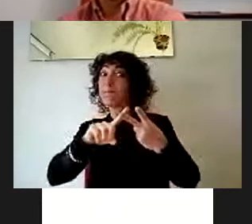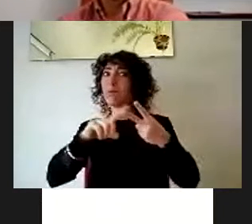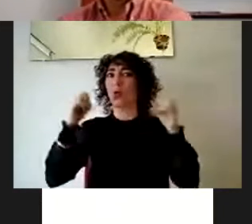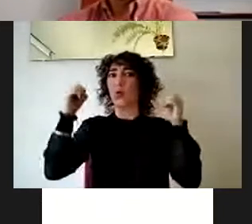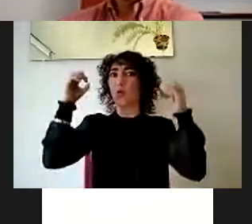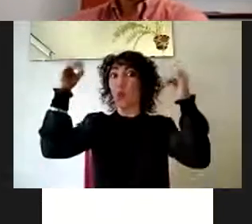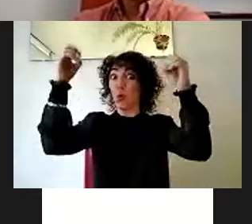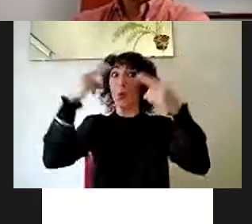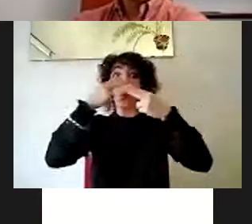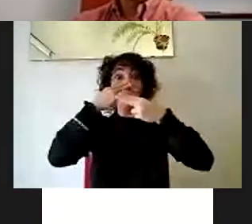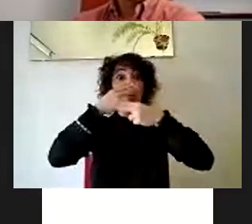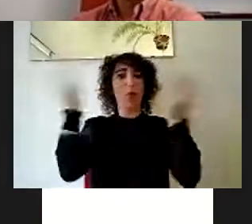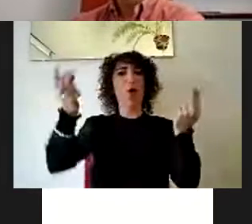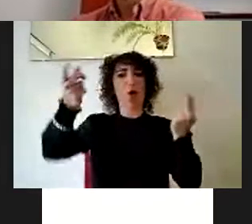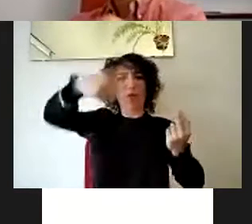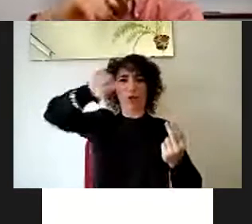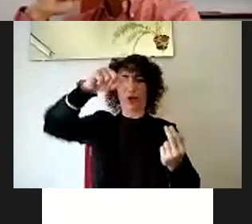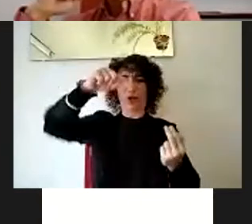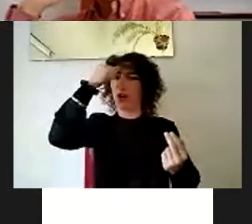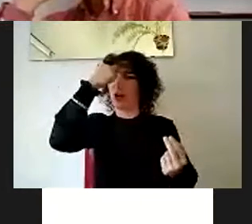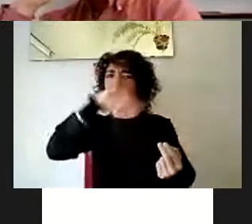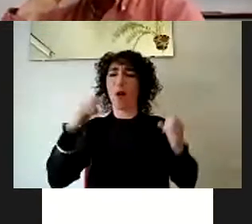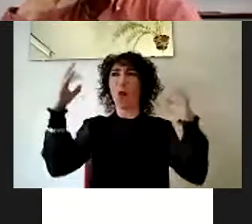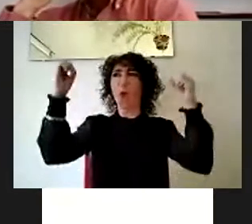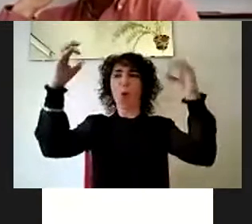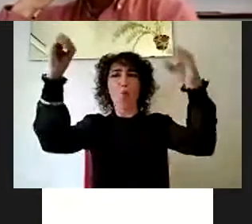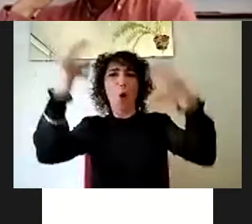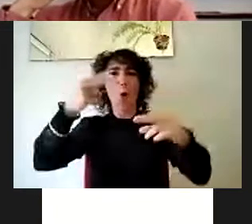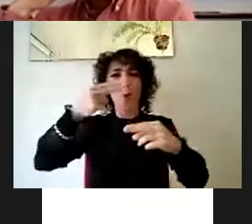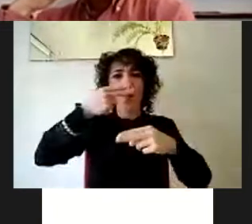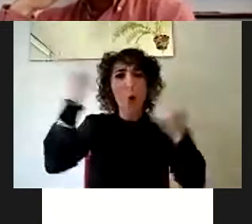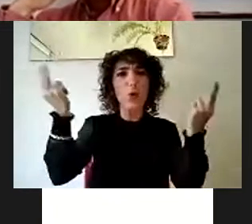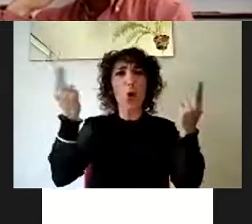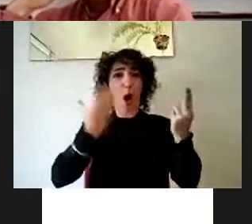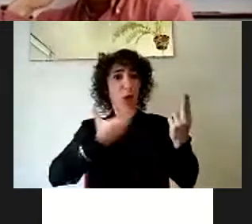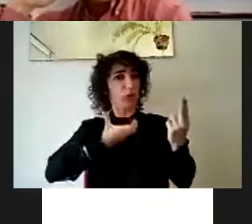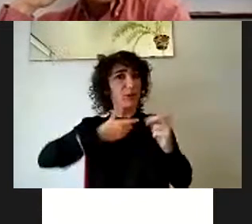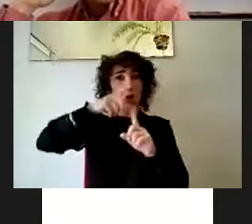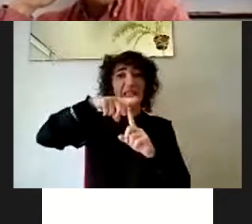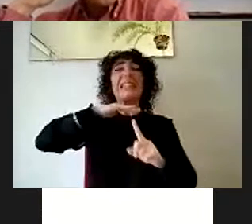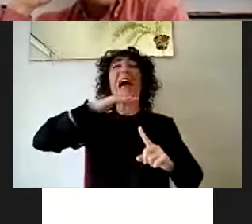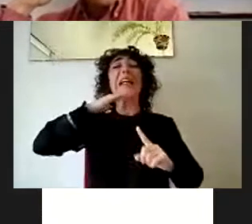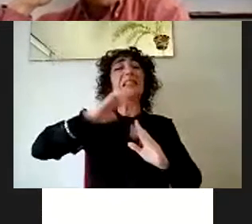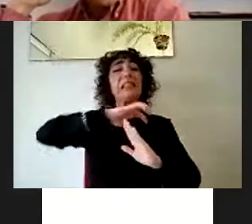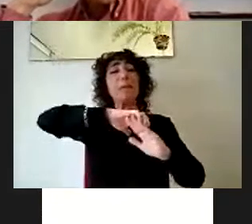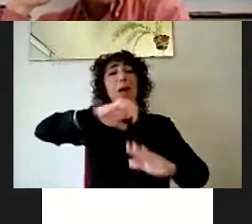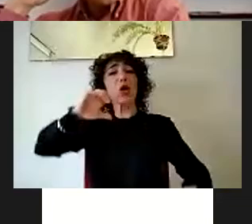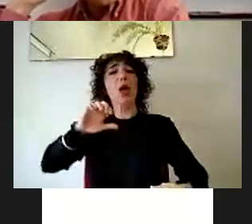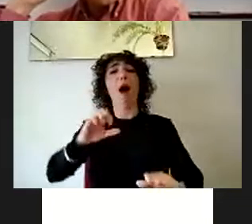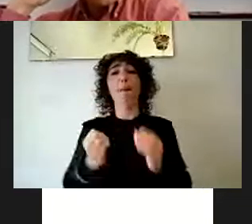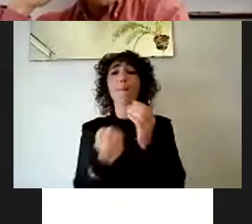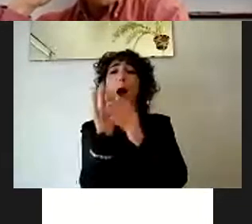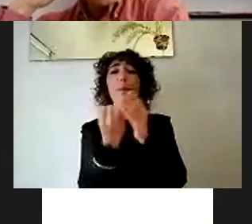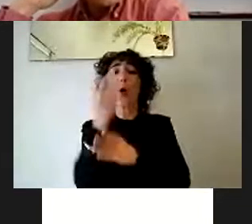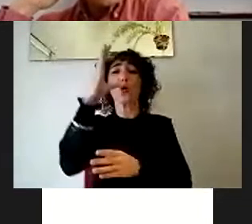que ustedes saben que el alumbrado público del Ayuntamiento de Tías, casi todo, es vapor de sodio, y eso